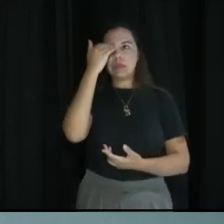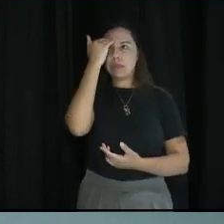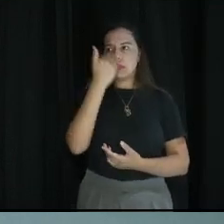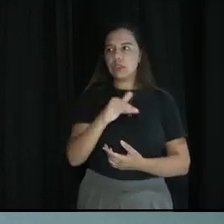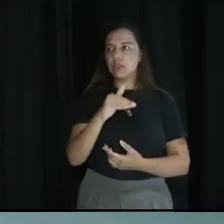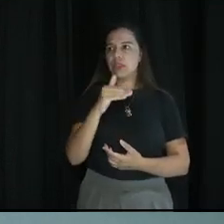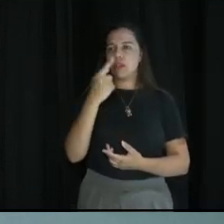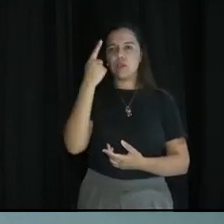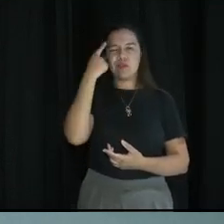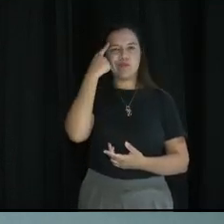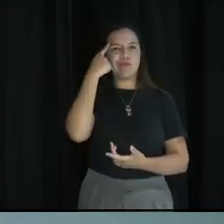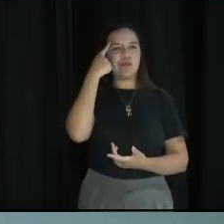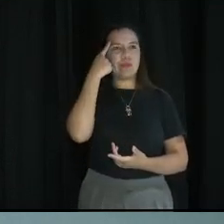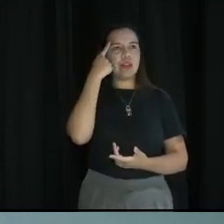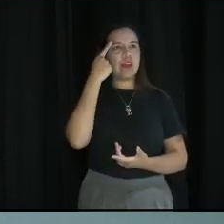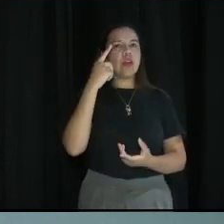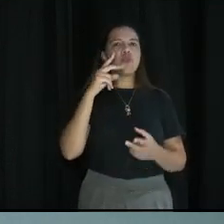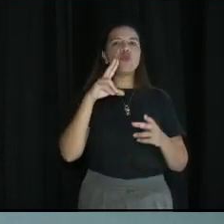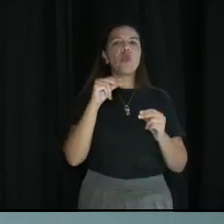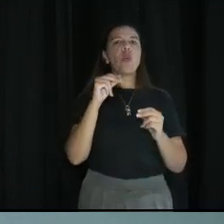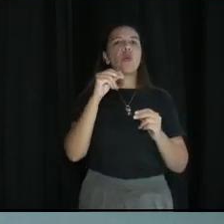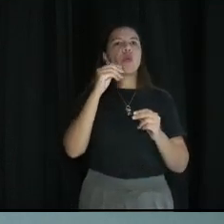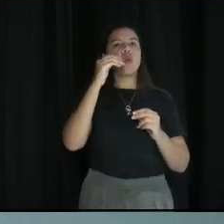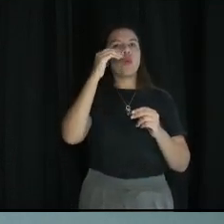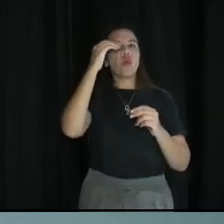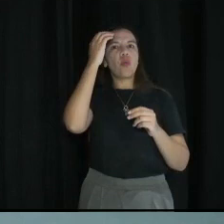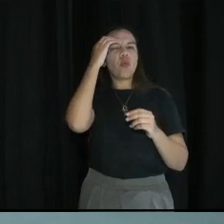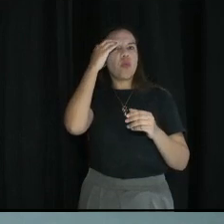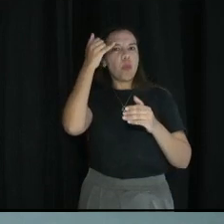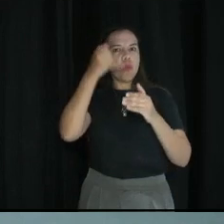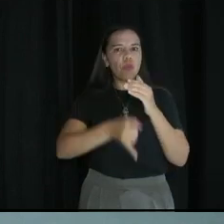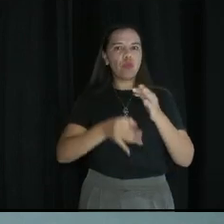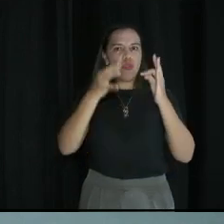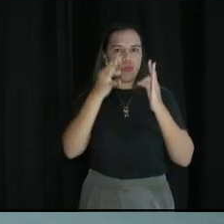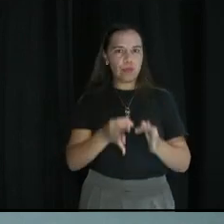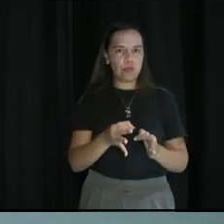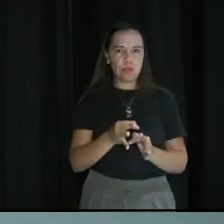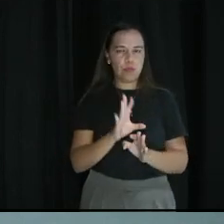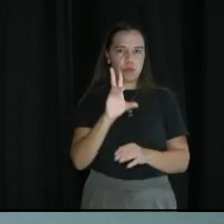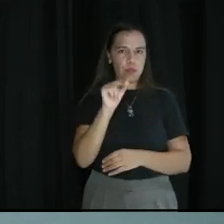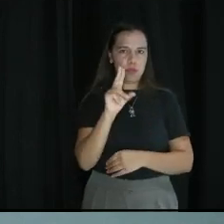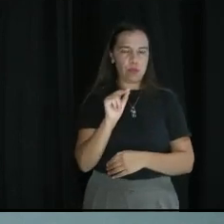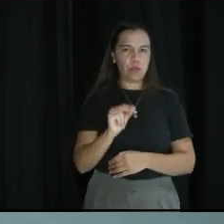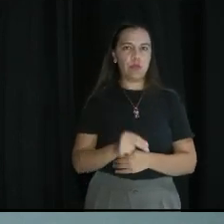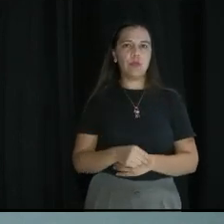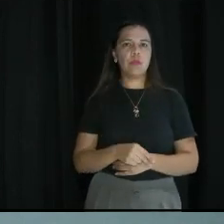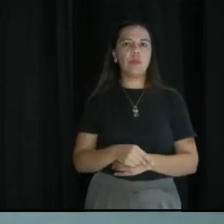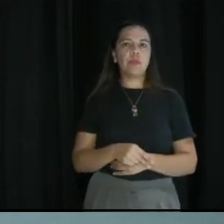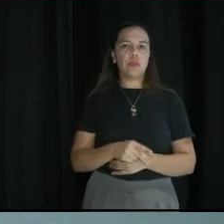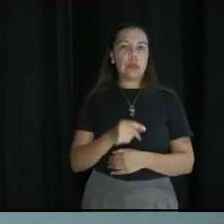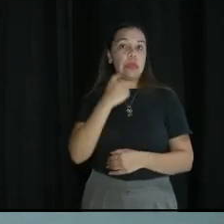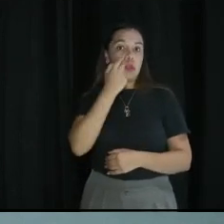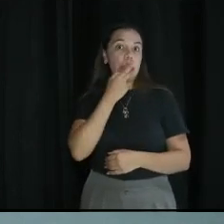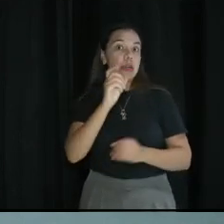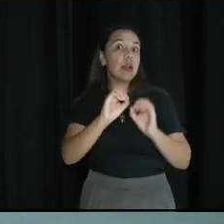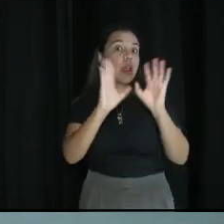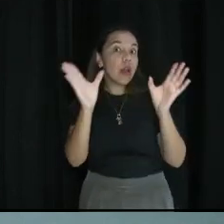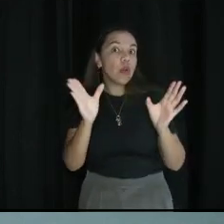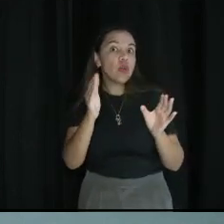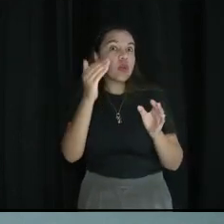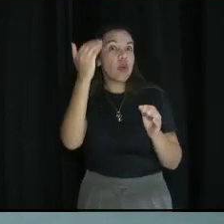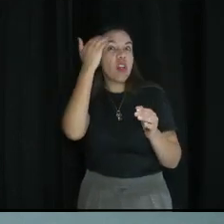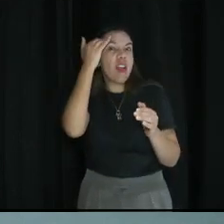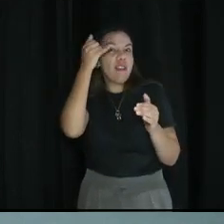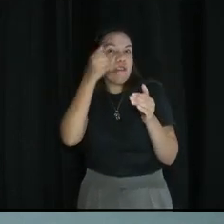no pleno, no directo, no es un conocimiento oficial, hago el recalco,